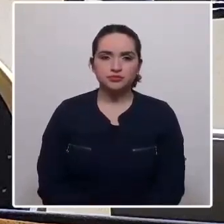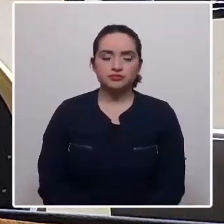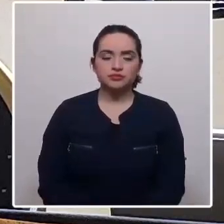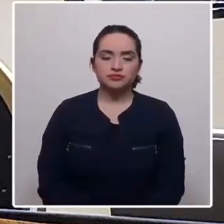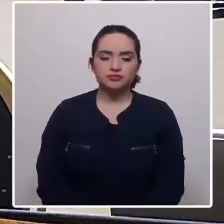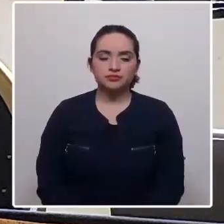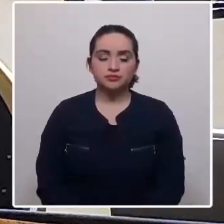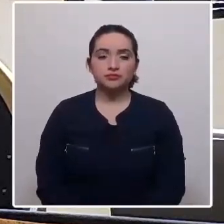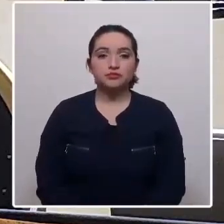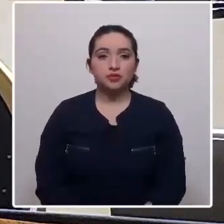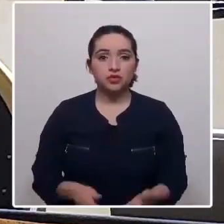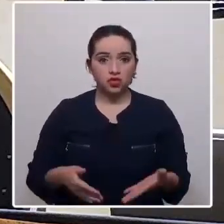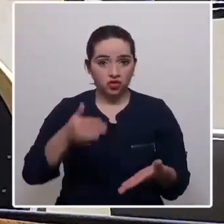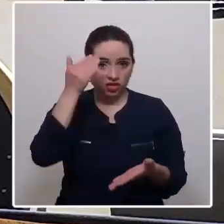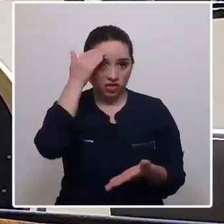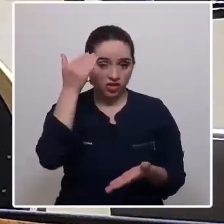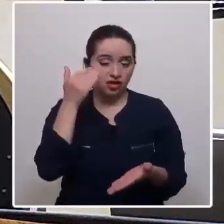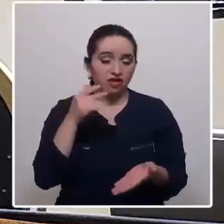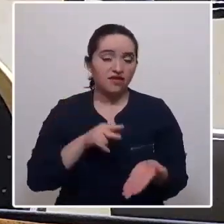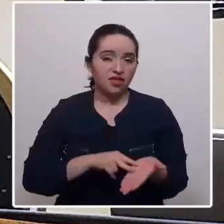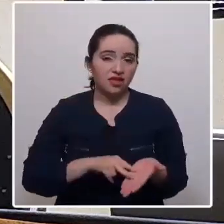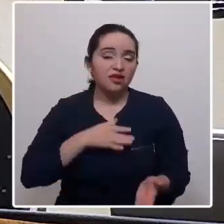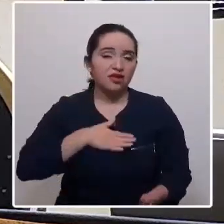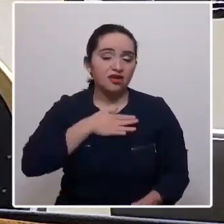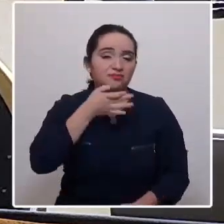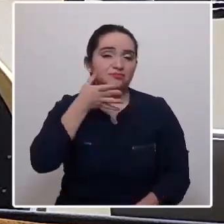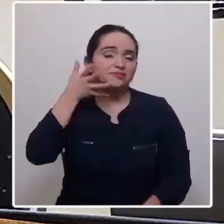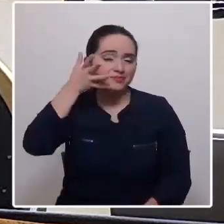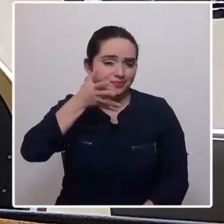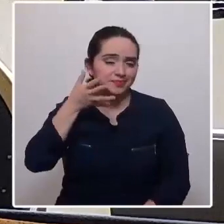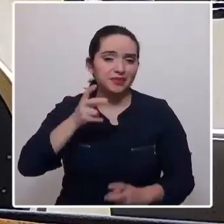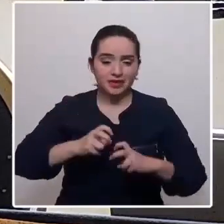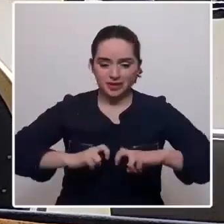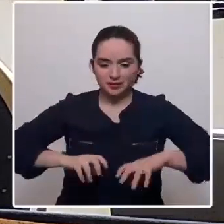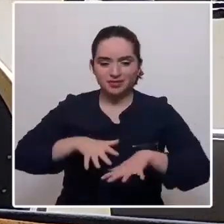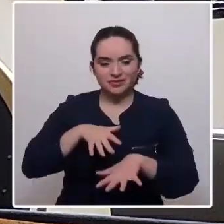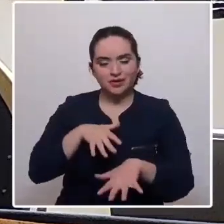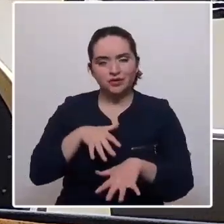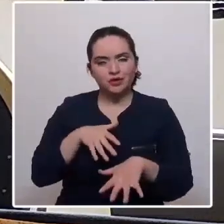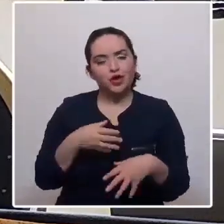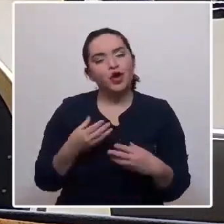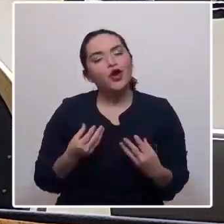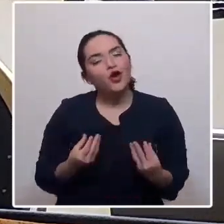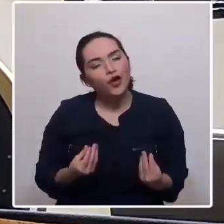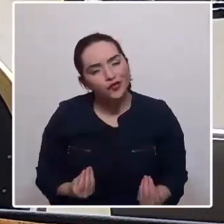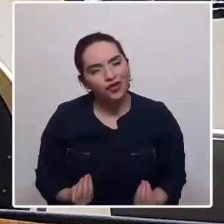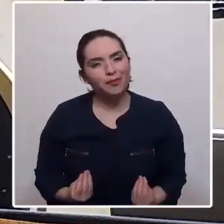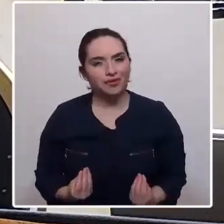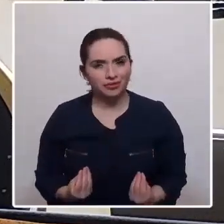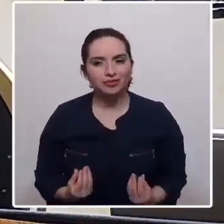Bueno, hoy día la verdad es que he querido intervenir en este hemiciclo, obviamente